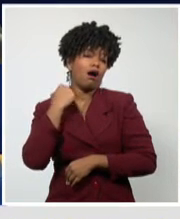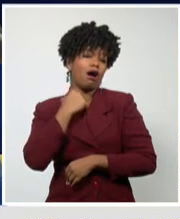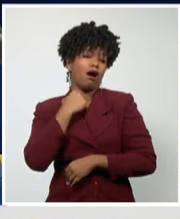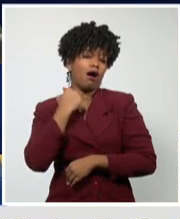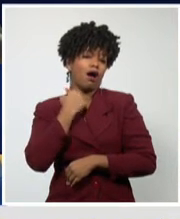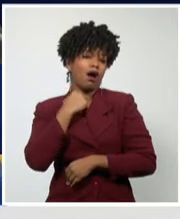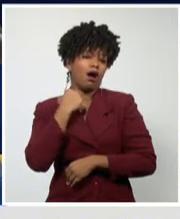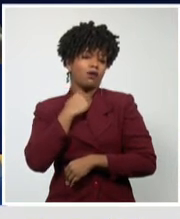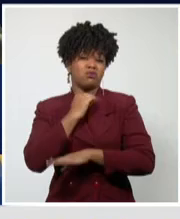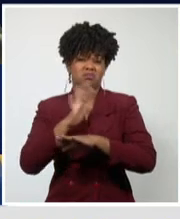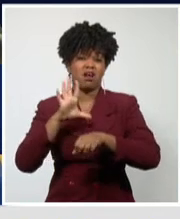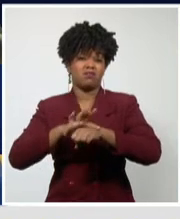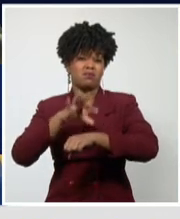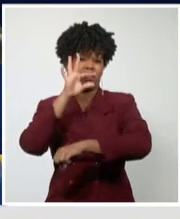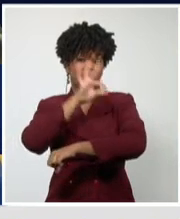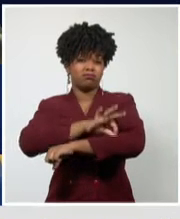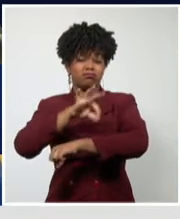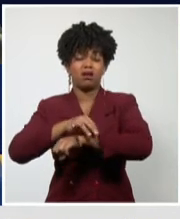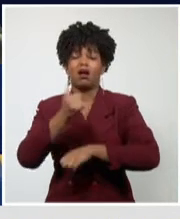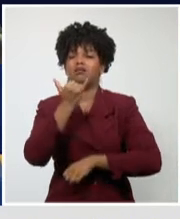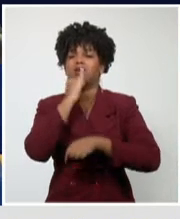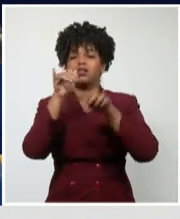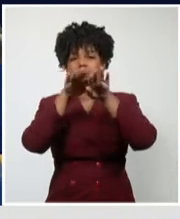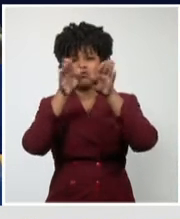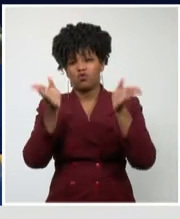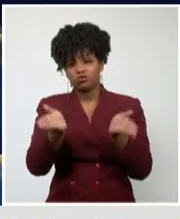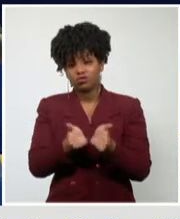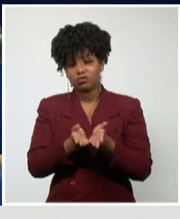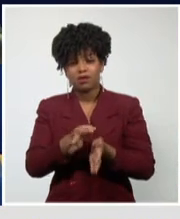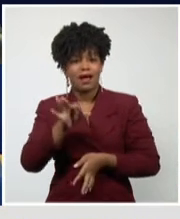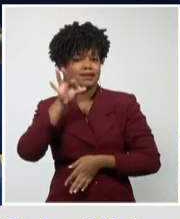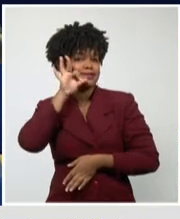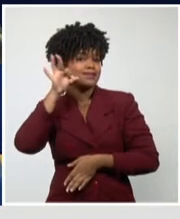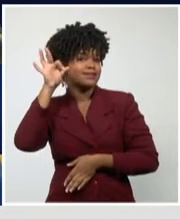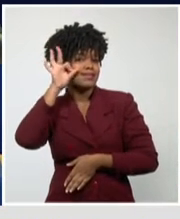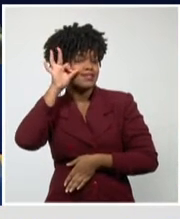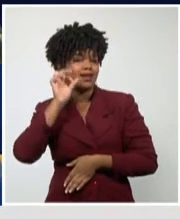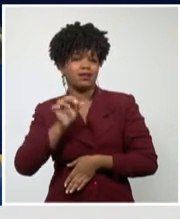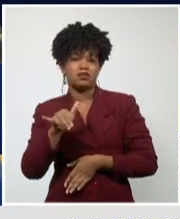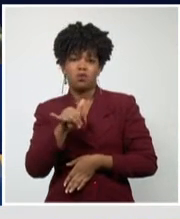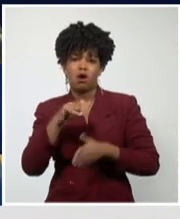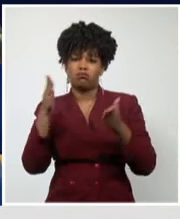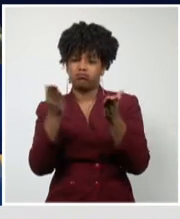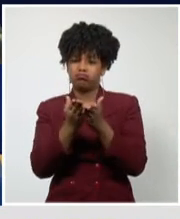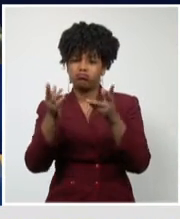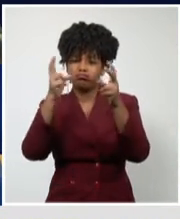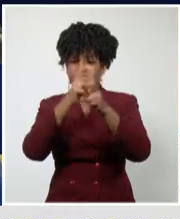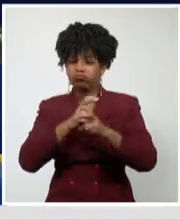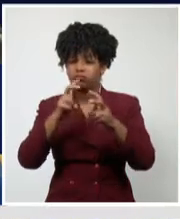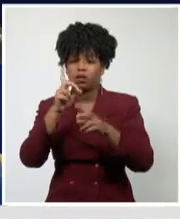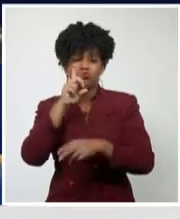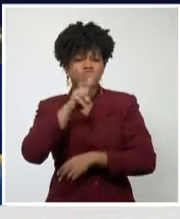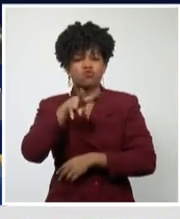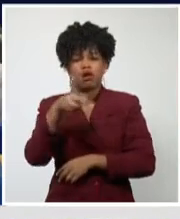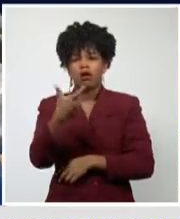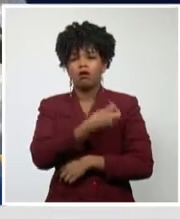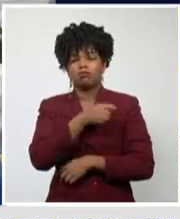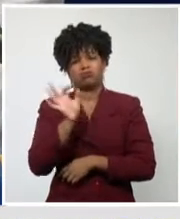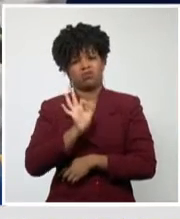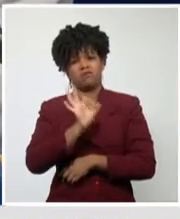dengue afectando el mundo. En SIDA, a pesar de todo lo que se ha estudiado, tampoco se ha logrado. Pero bueno, vamos a ser